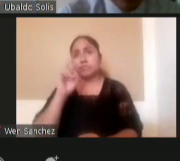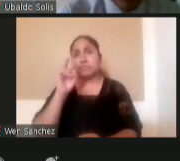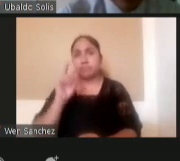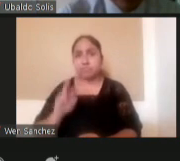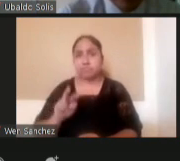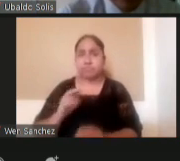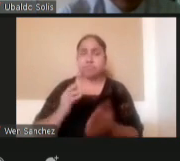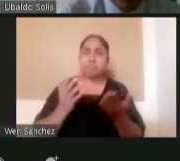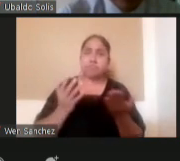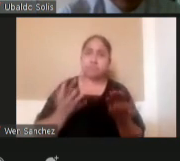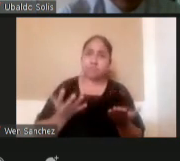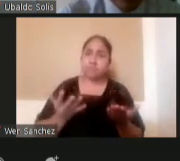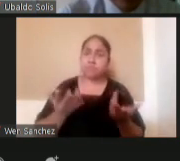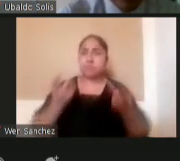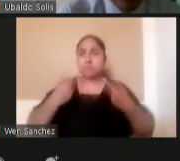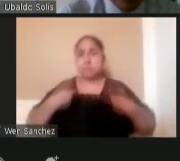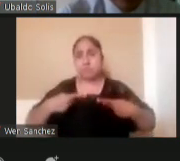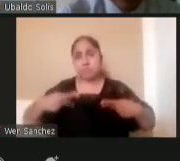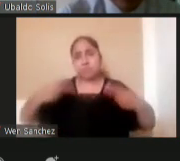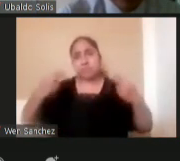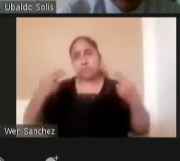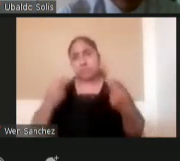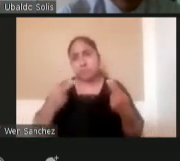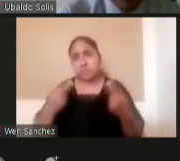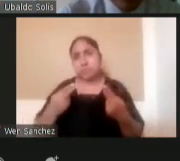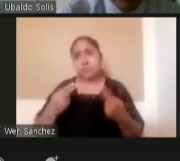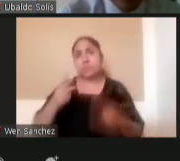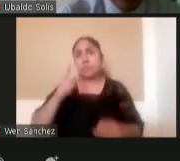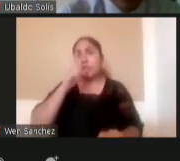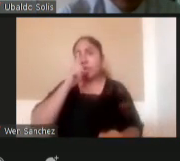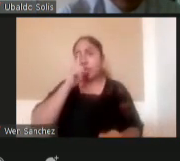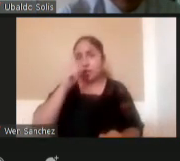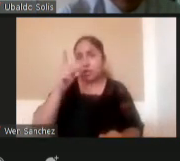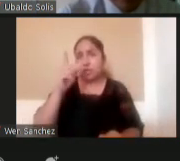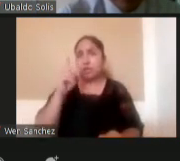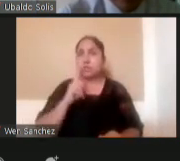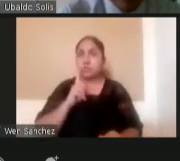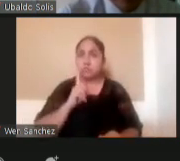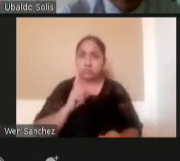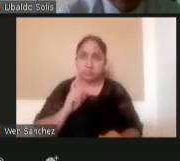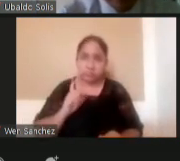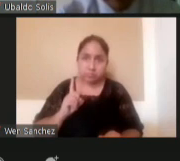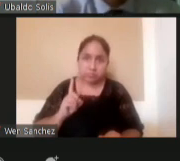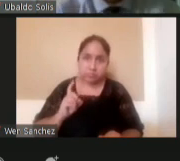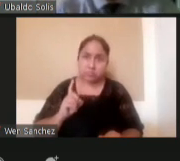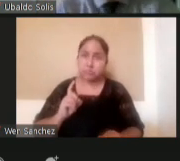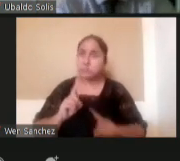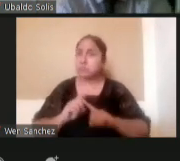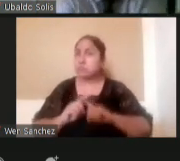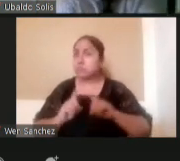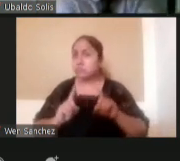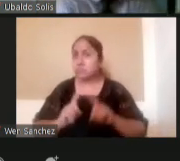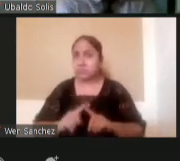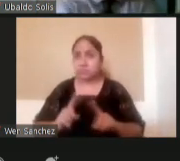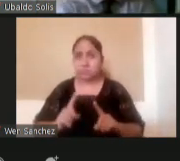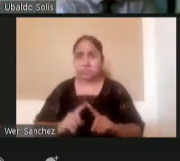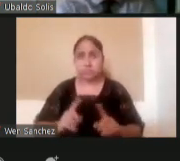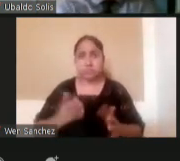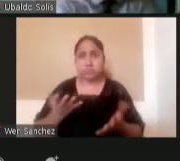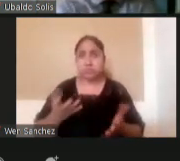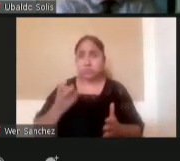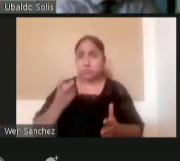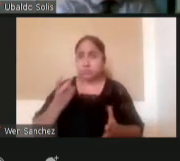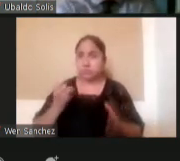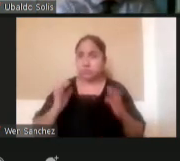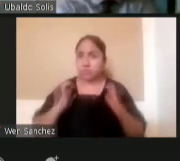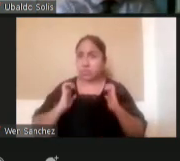básicos no es un tema de lujos. El tema del acceso a los servicios básicos es